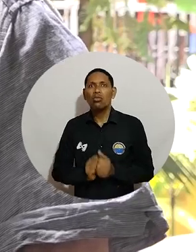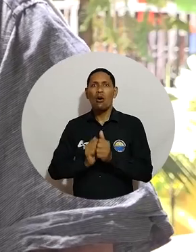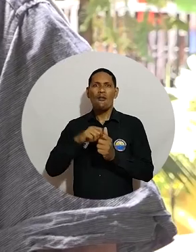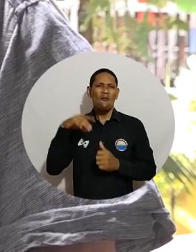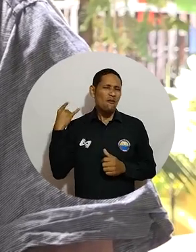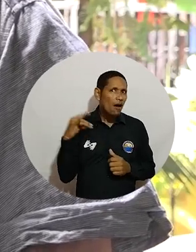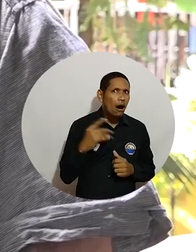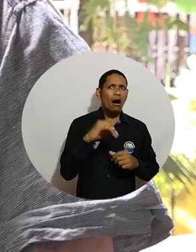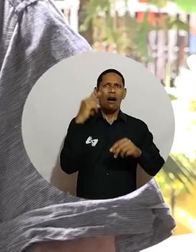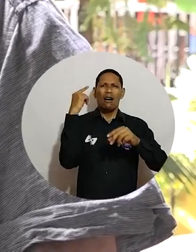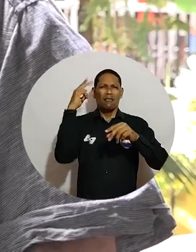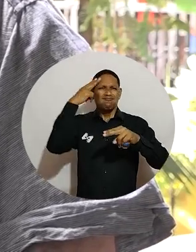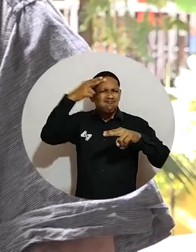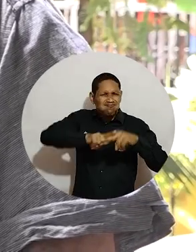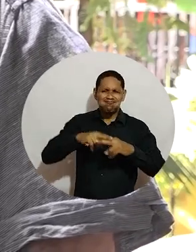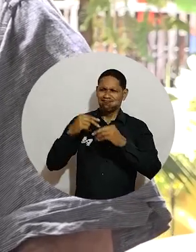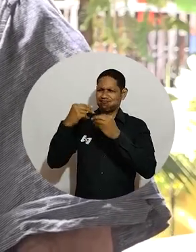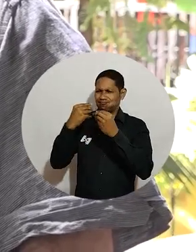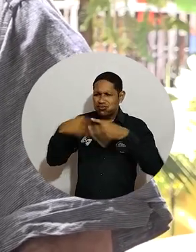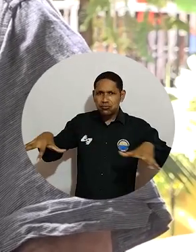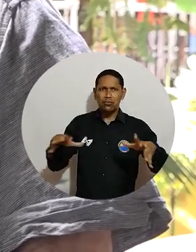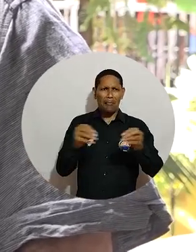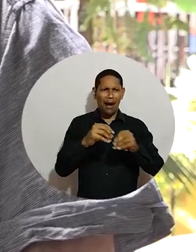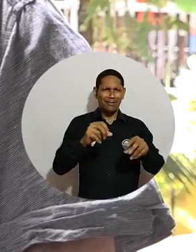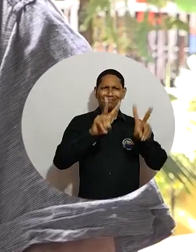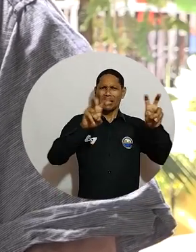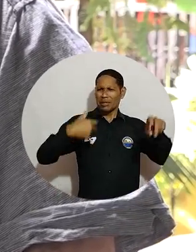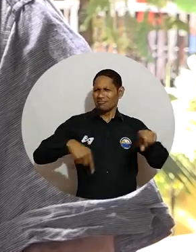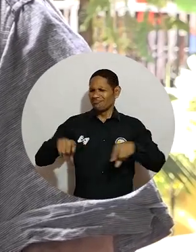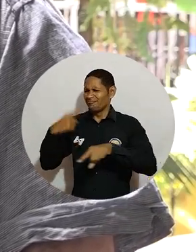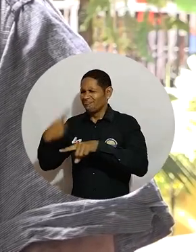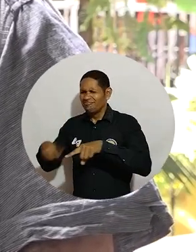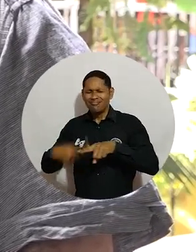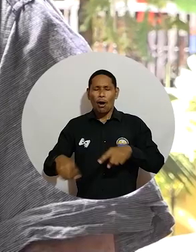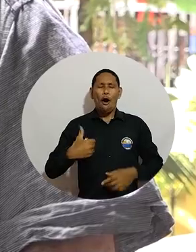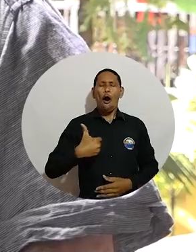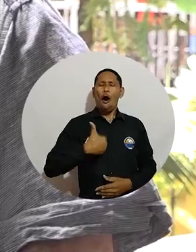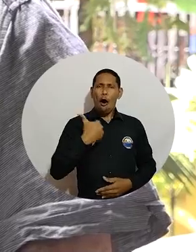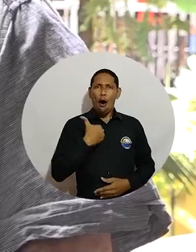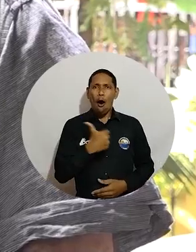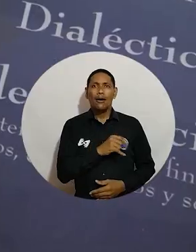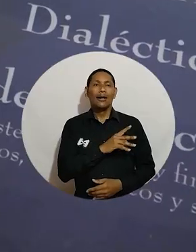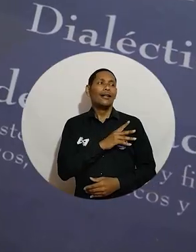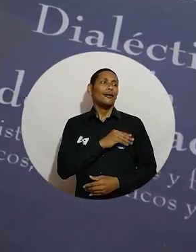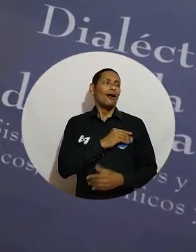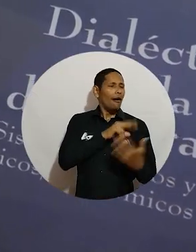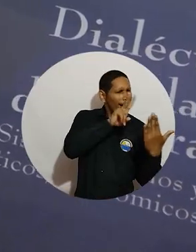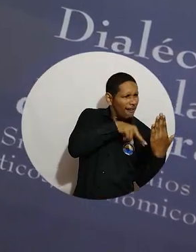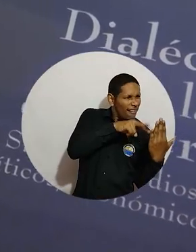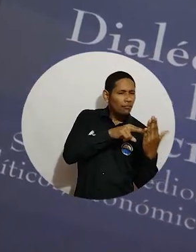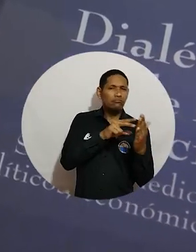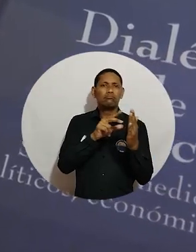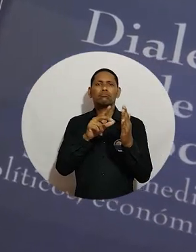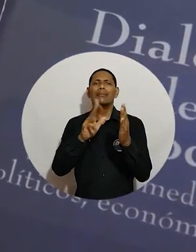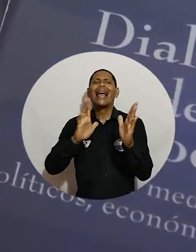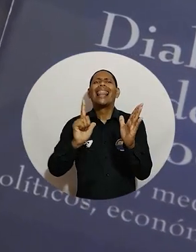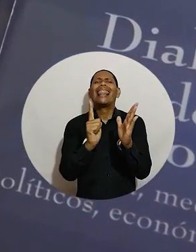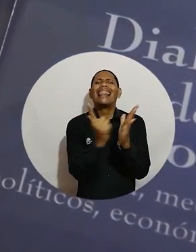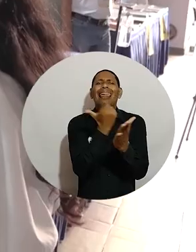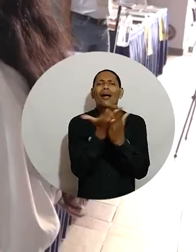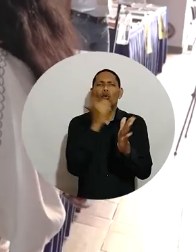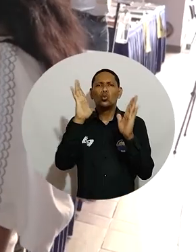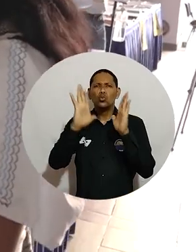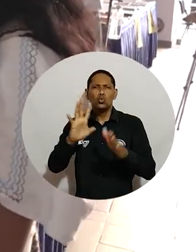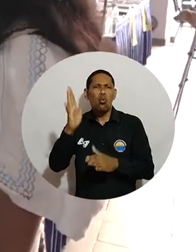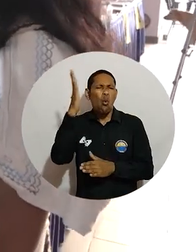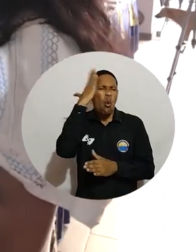leyendas, mitologías y todo ese tipo de cosas. Pero también para todo público, novela juvenil, tendremos también libros académicos,